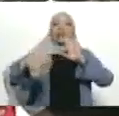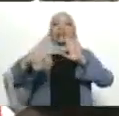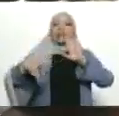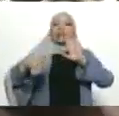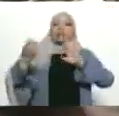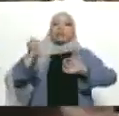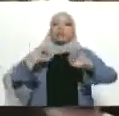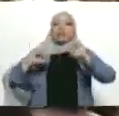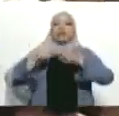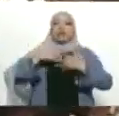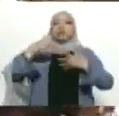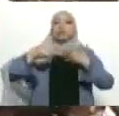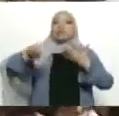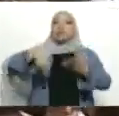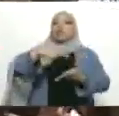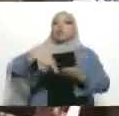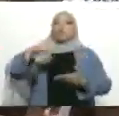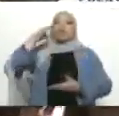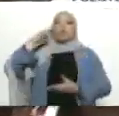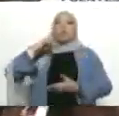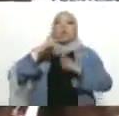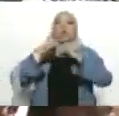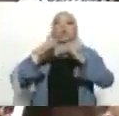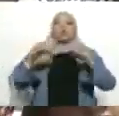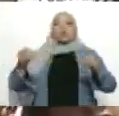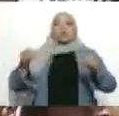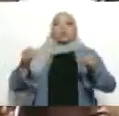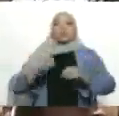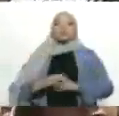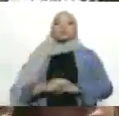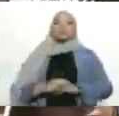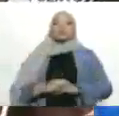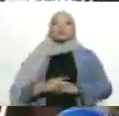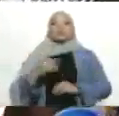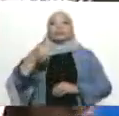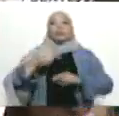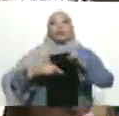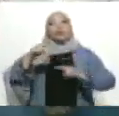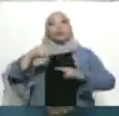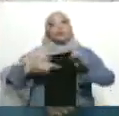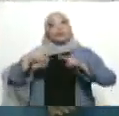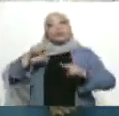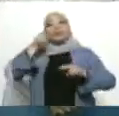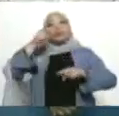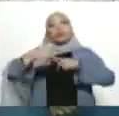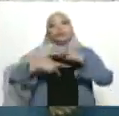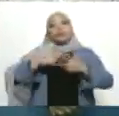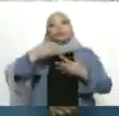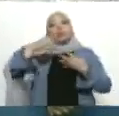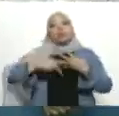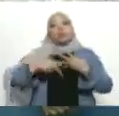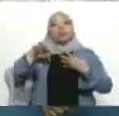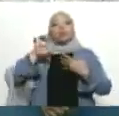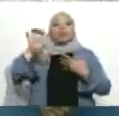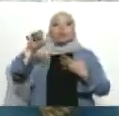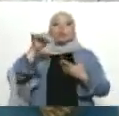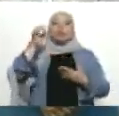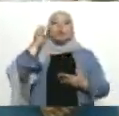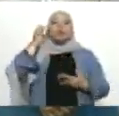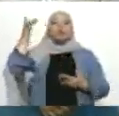nacional Simón Bolívar, de poner todo en el asador para construir el proyecto y la patria que